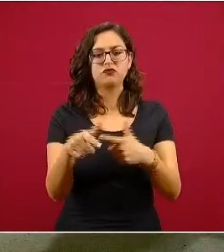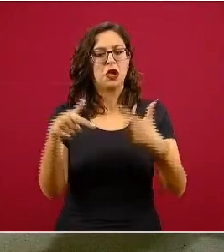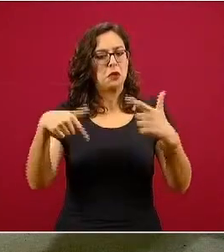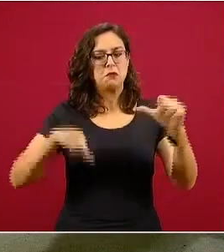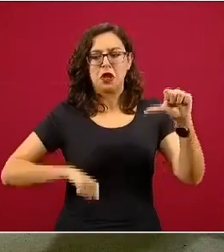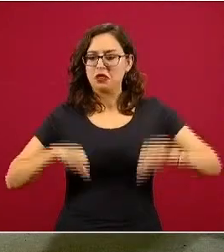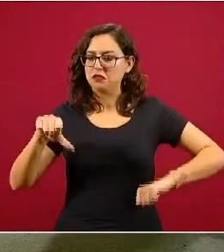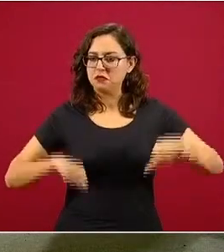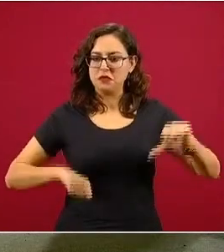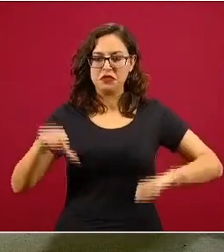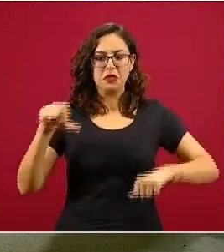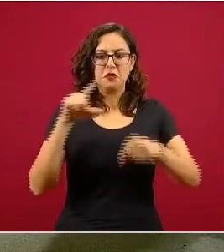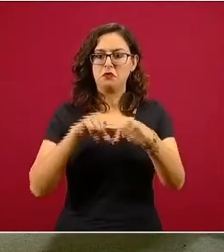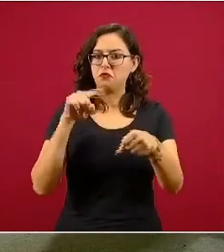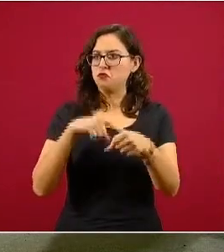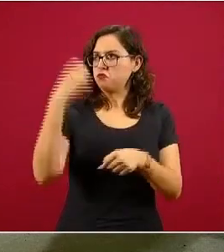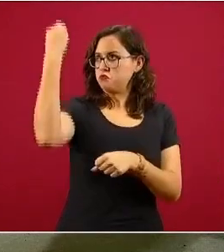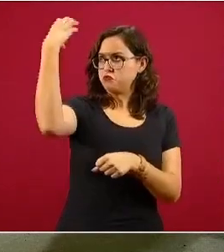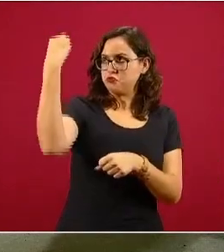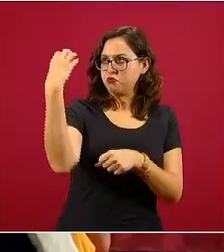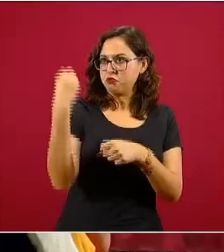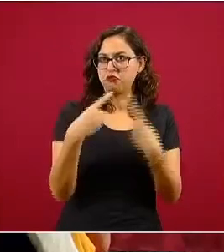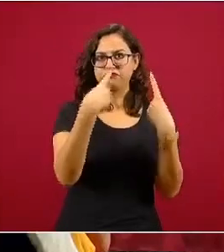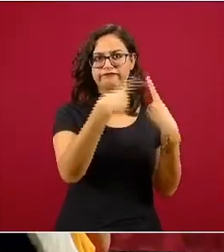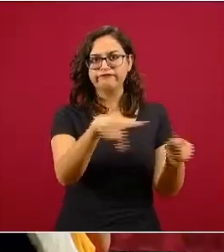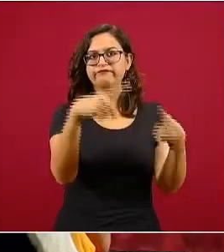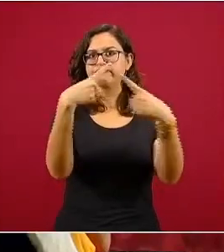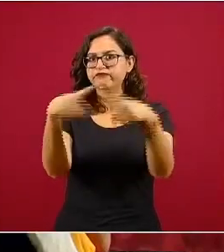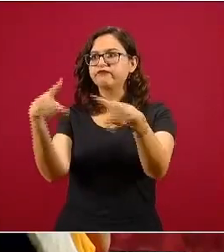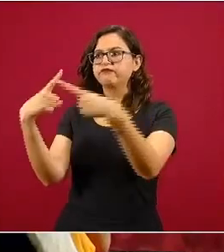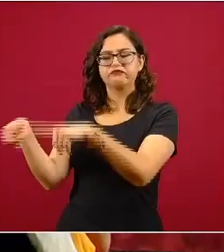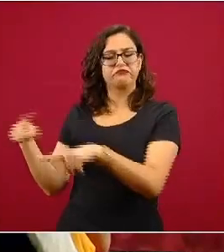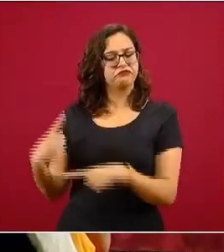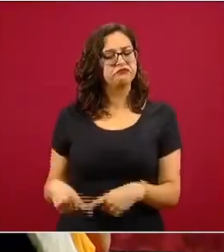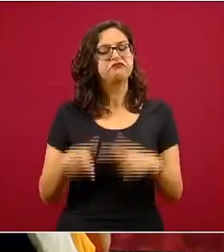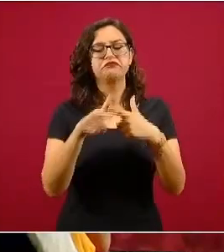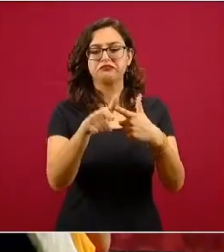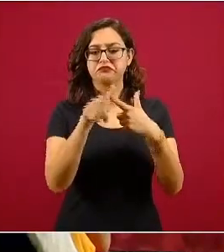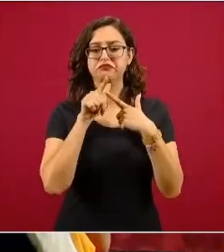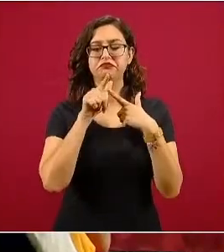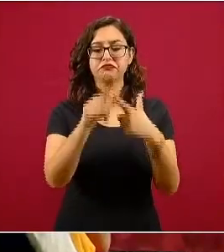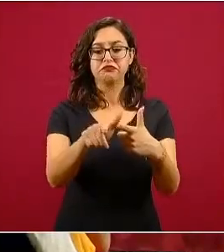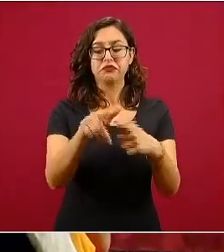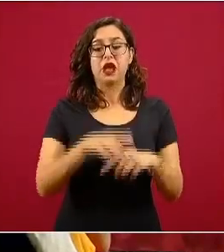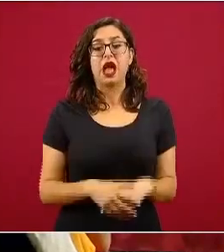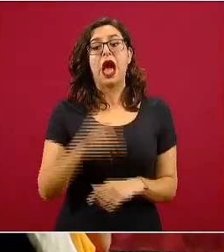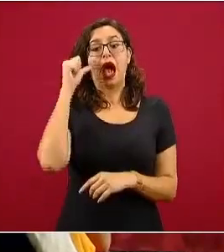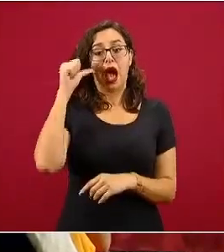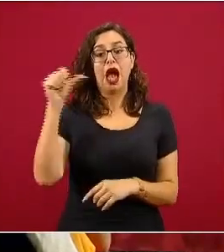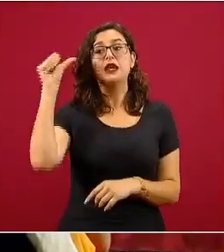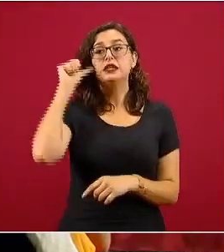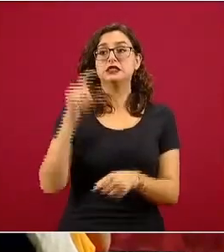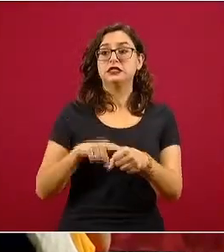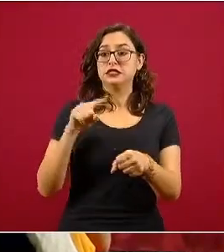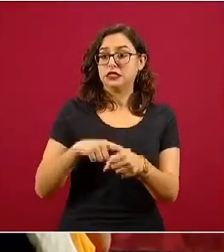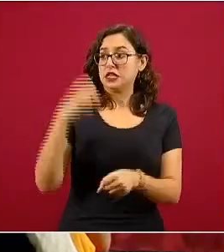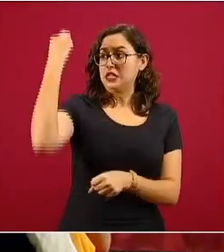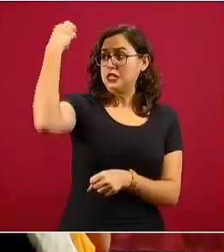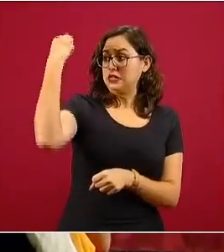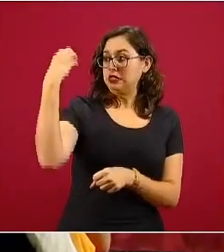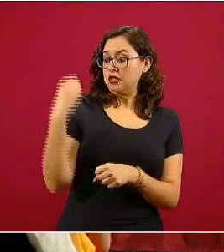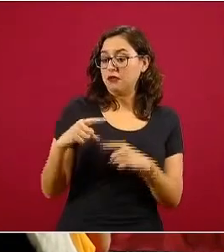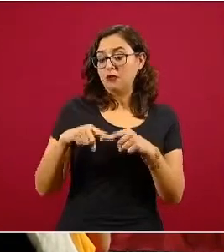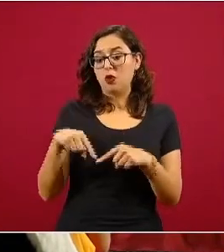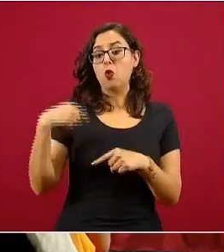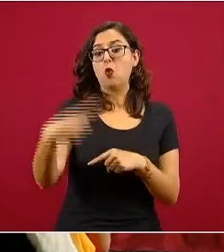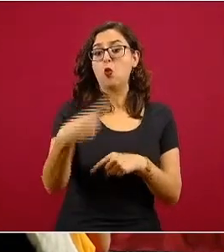del semáforo de riesgo COVID. Recordando que el semáforo que inició el día de ayer estará vigente toda esta semana y